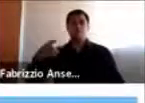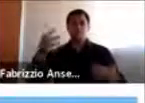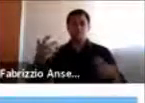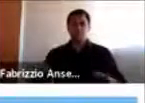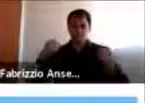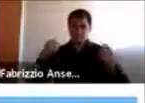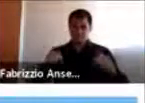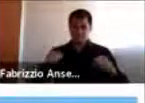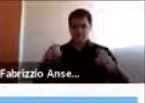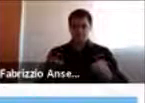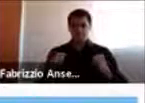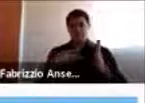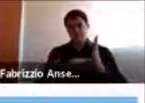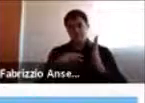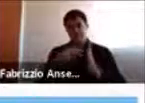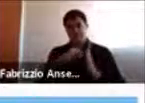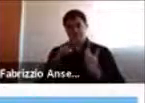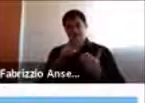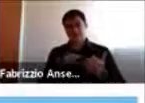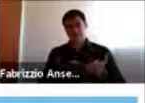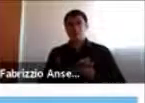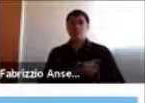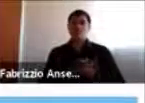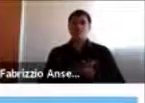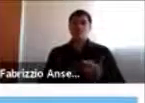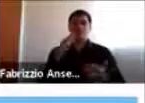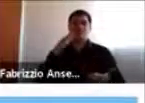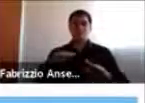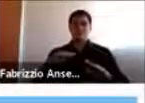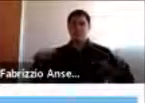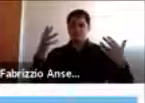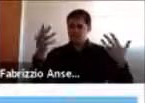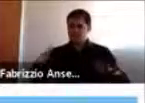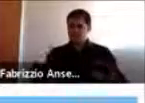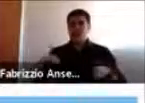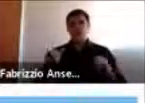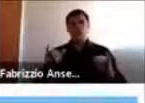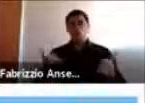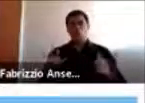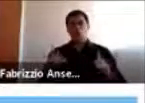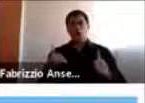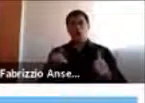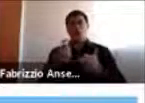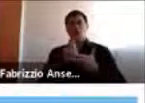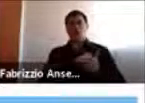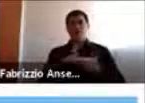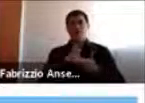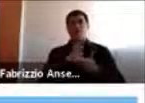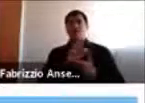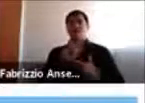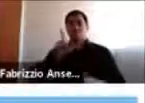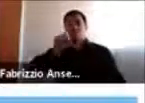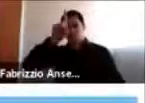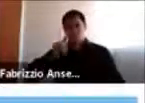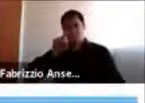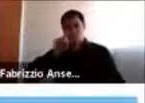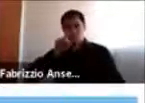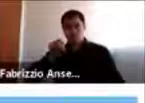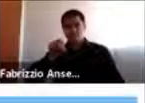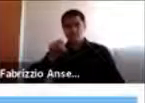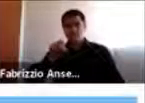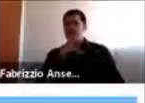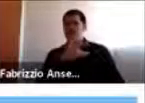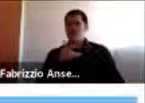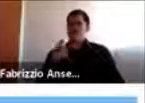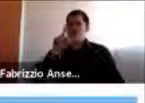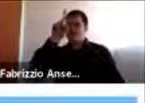este caso este niño ha jugado todas esas letras y están bien entrenadas y ven un signo de exclamación aquí que significa que hay un